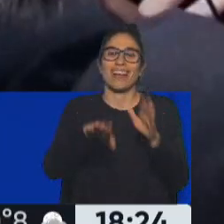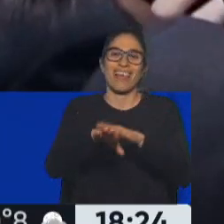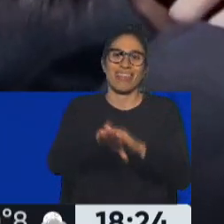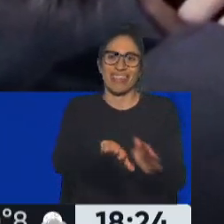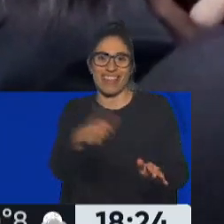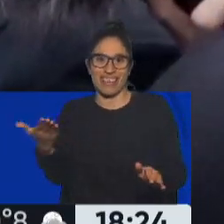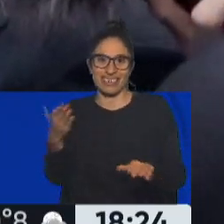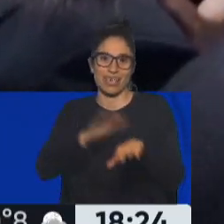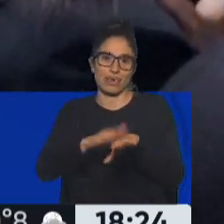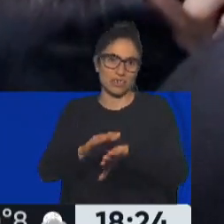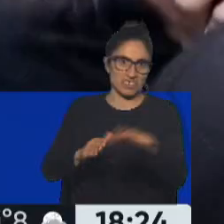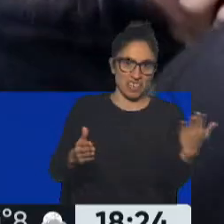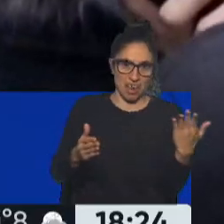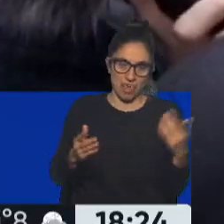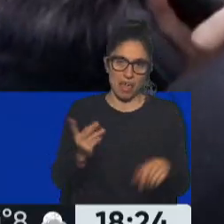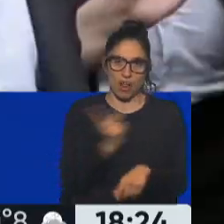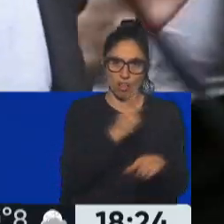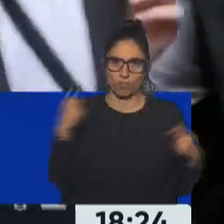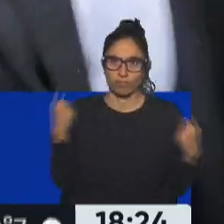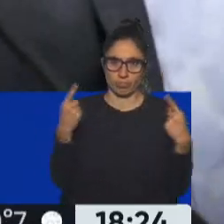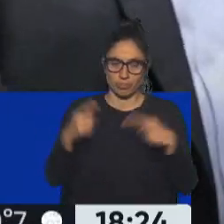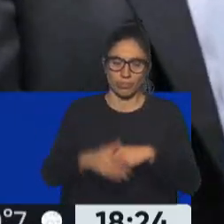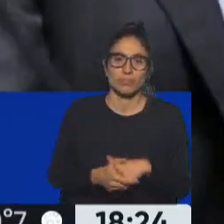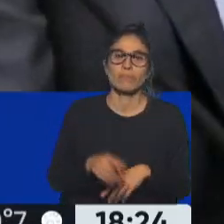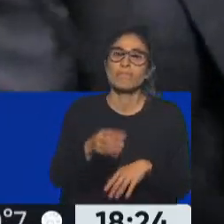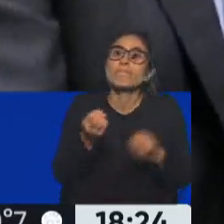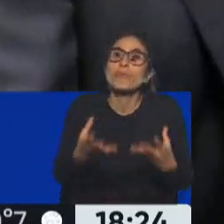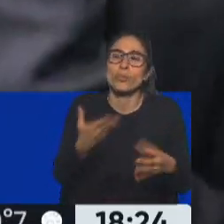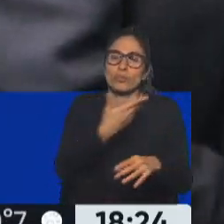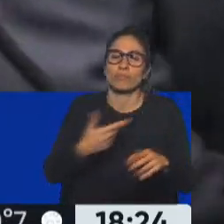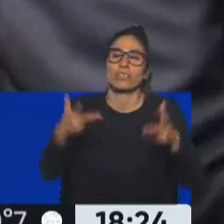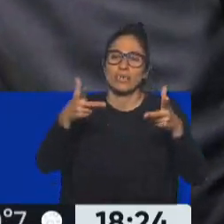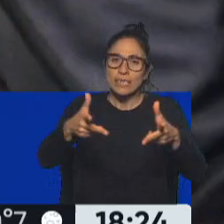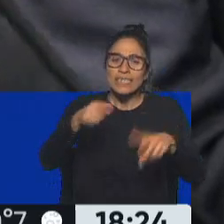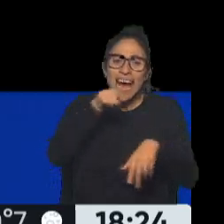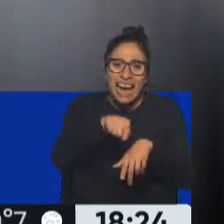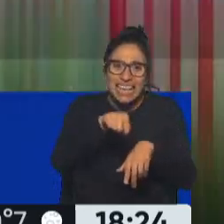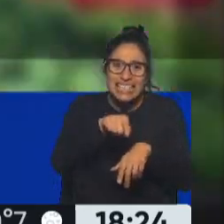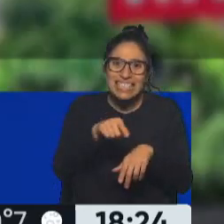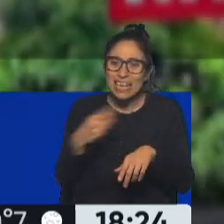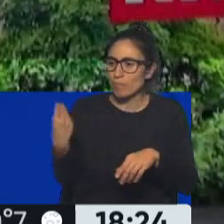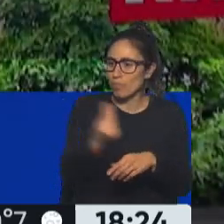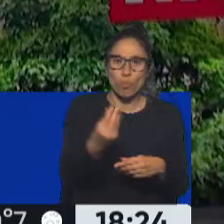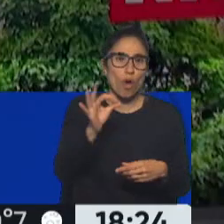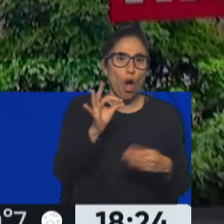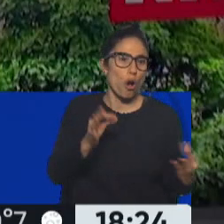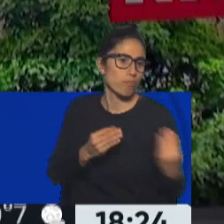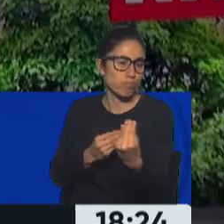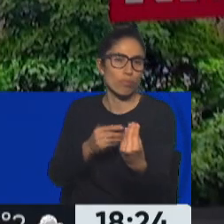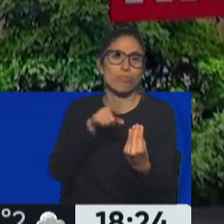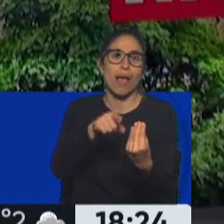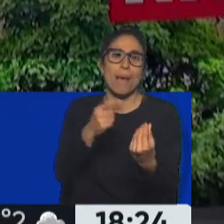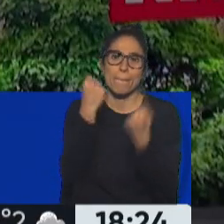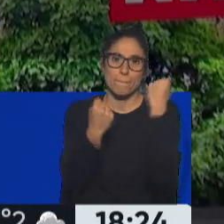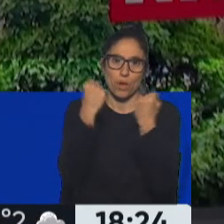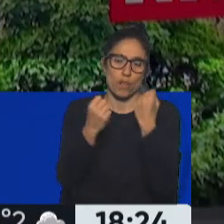primer ministro, Gabriel Attal, significan el riesgo de catástrofe para la economía y el empleo. Aujourd'hui, il y a 3 choix.